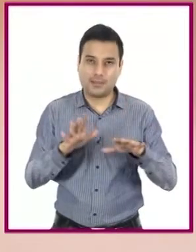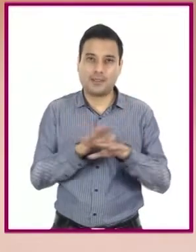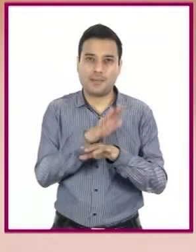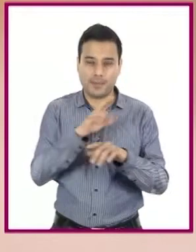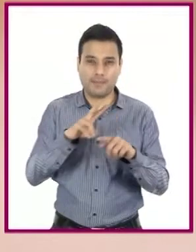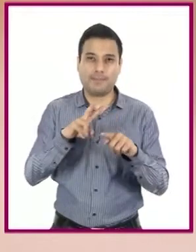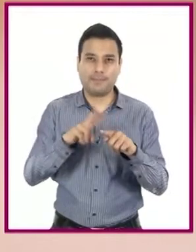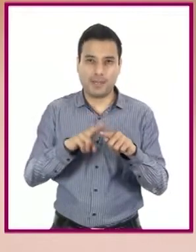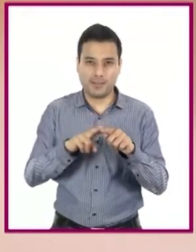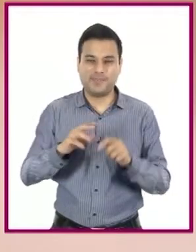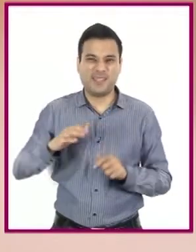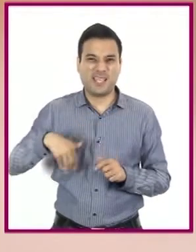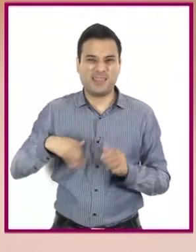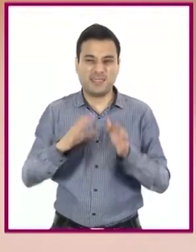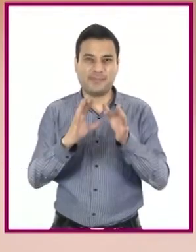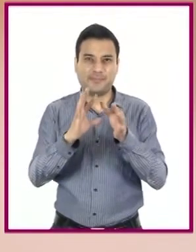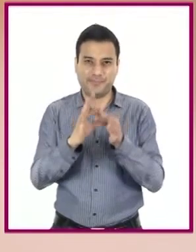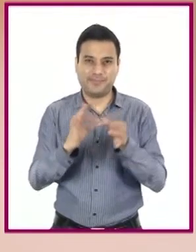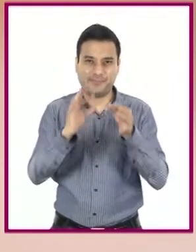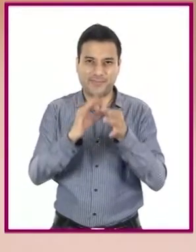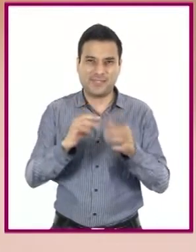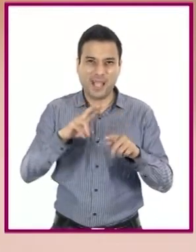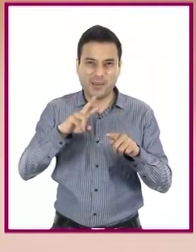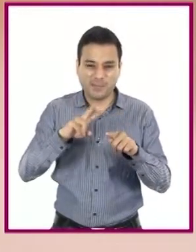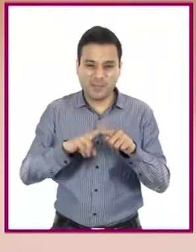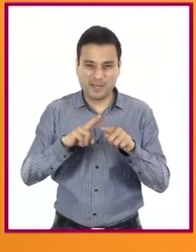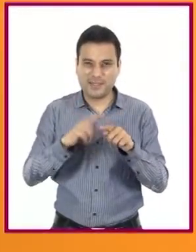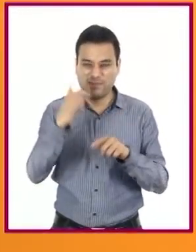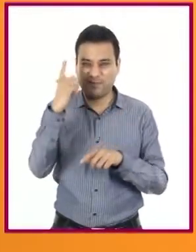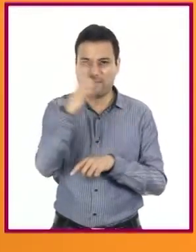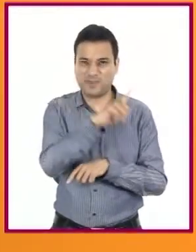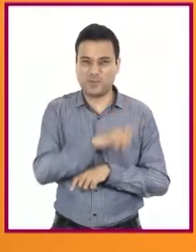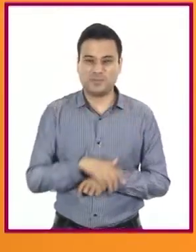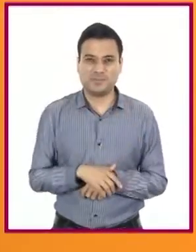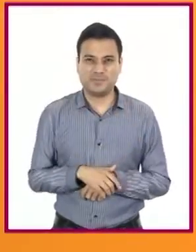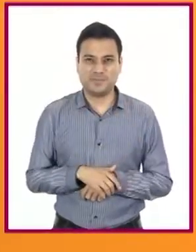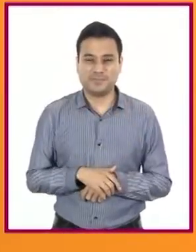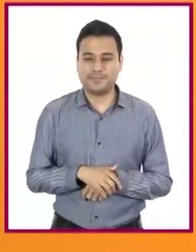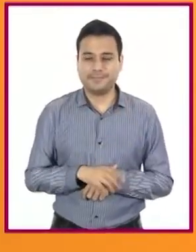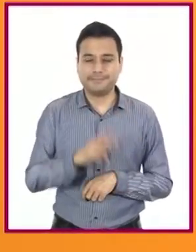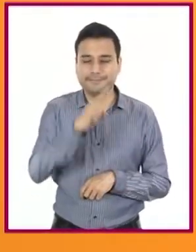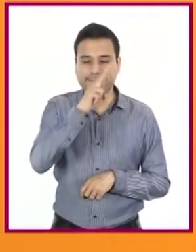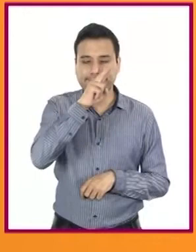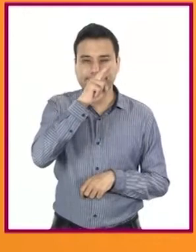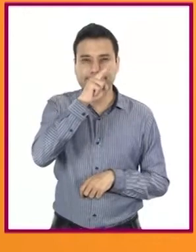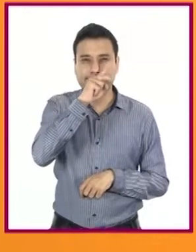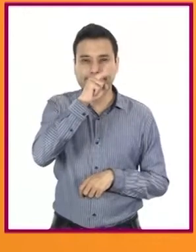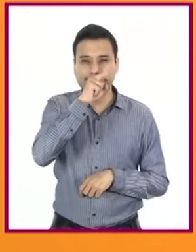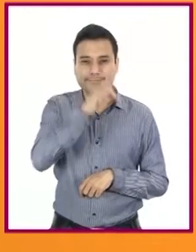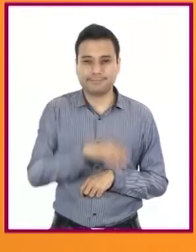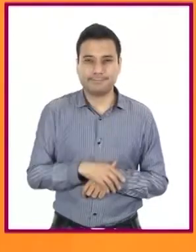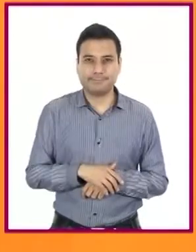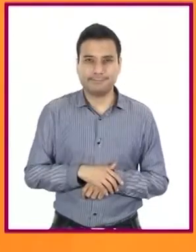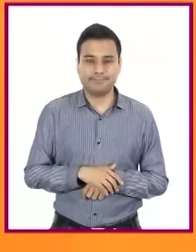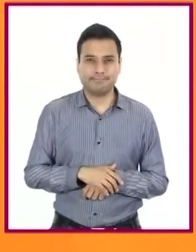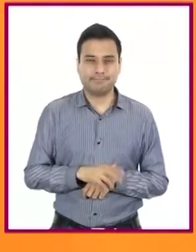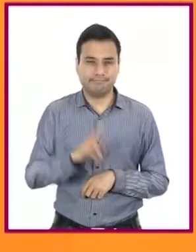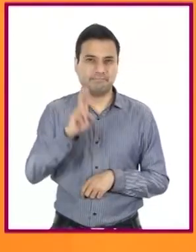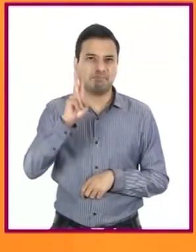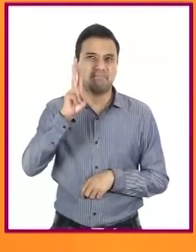ya lo comentaron, mal aprovechado. No te preocupes, Anaí. ¿Qué te parece si con el